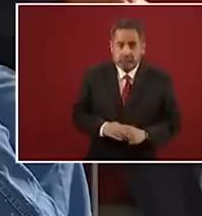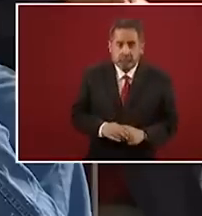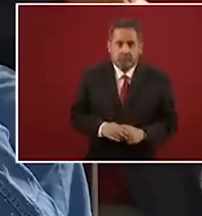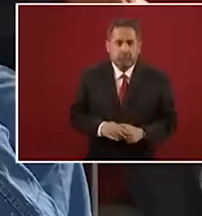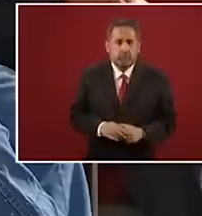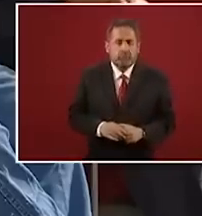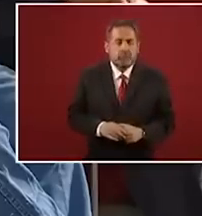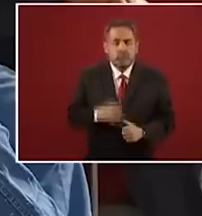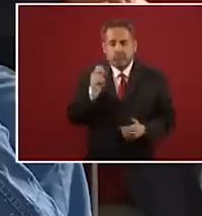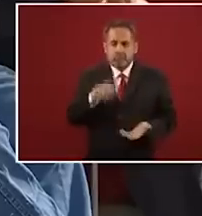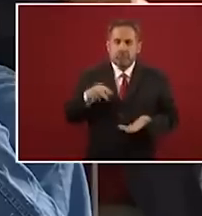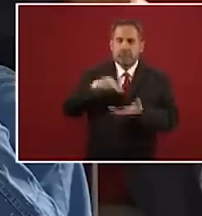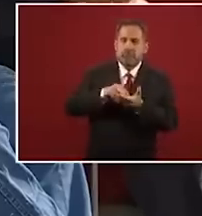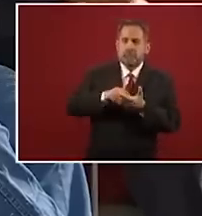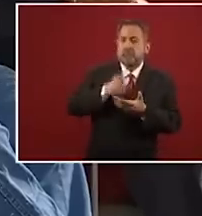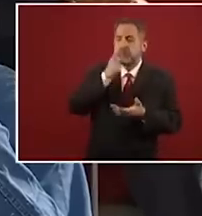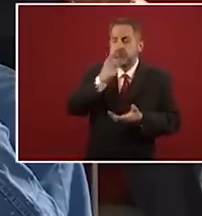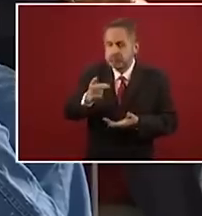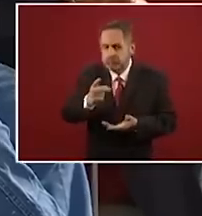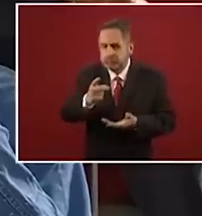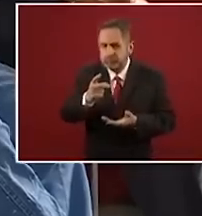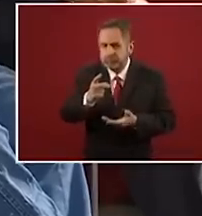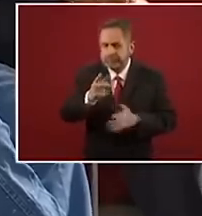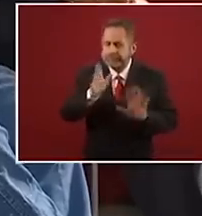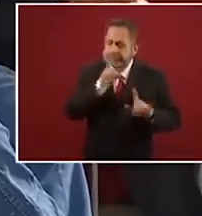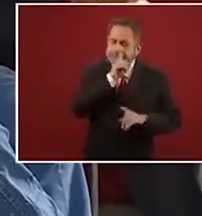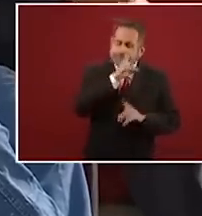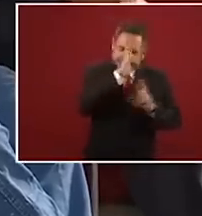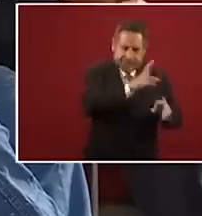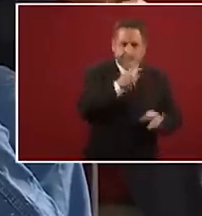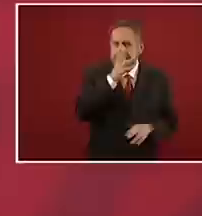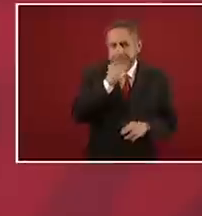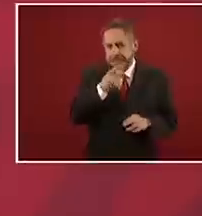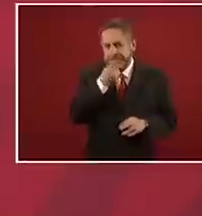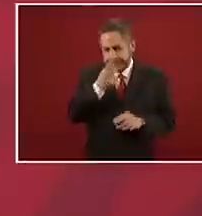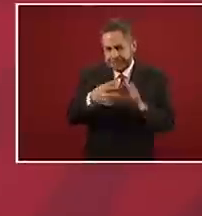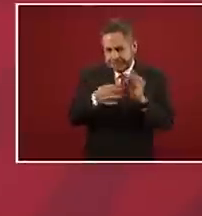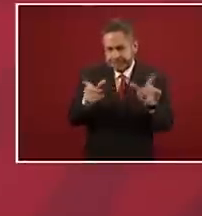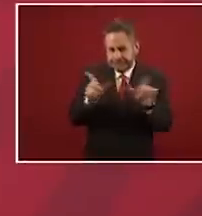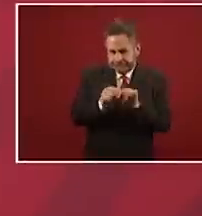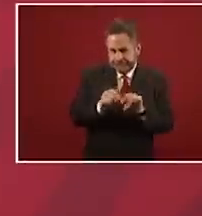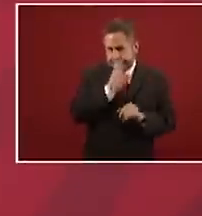dijo algo ahí que no voy a repetir ahora por respeto, pero